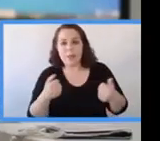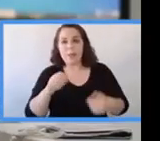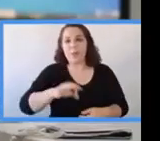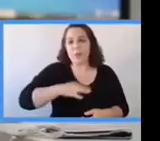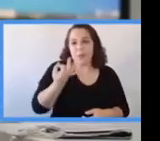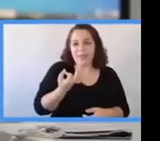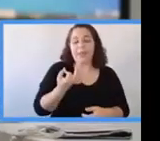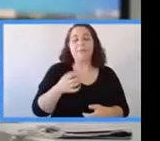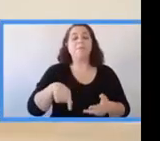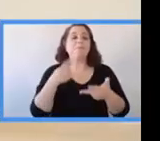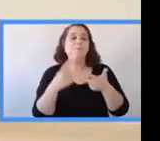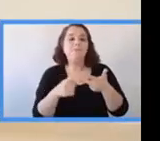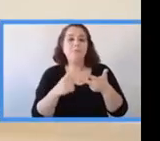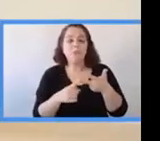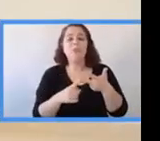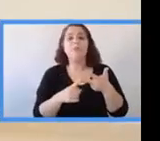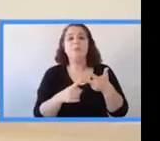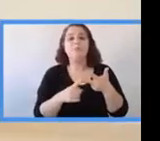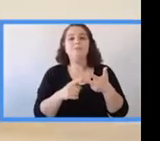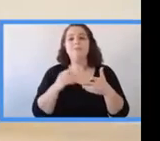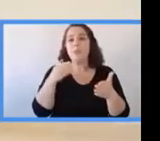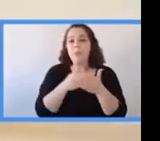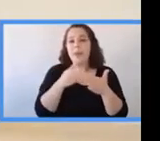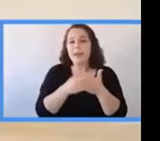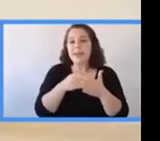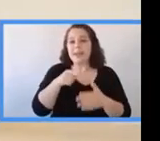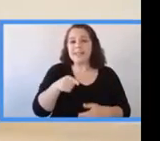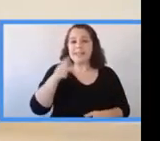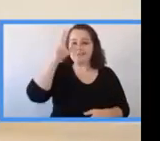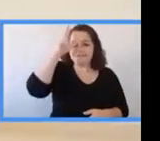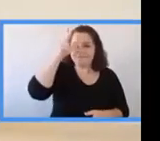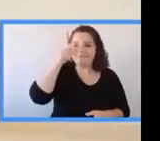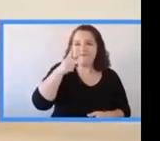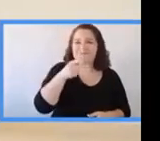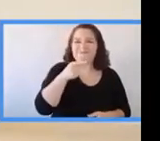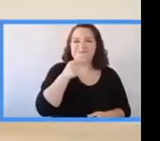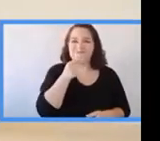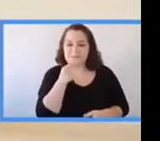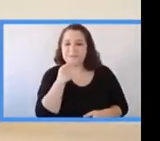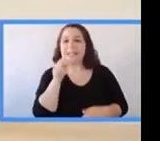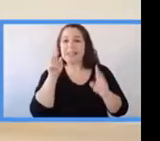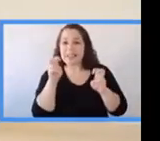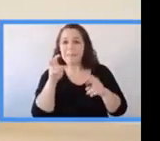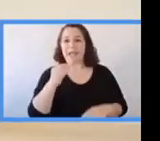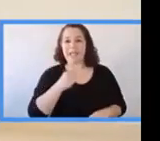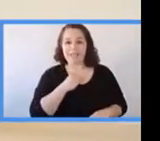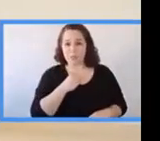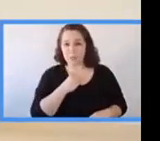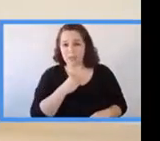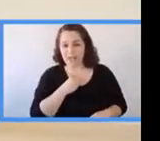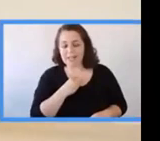vida, decisiones autónomas. Por último, las barreras que son tal vez las más imperceptibles, que son las